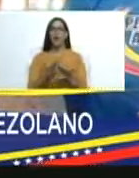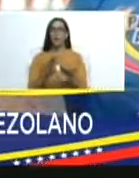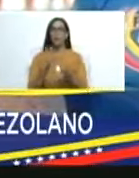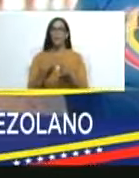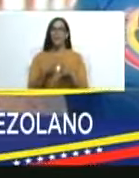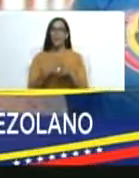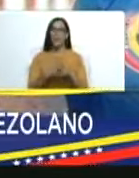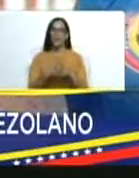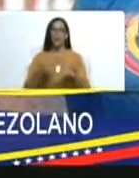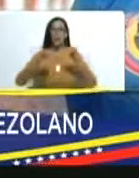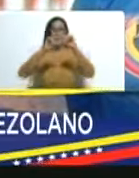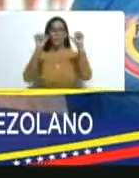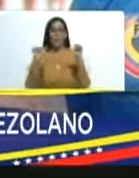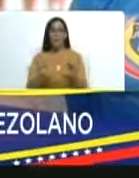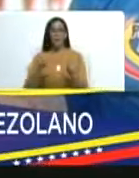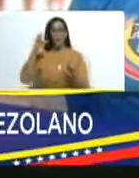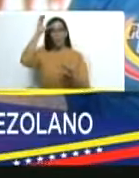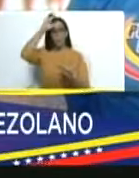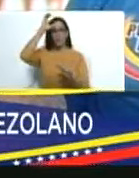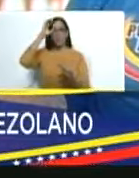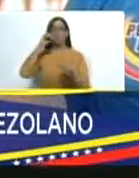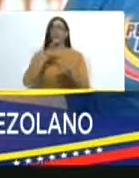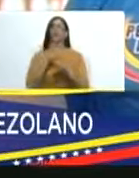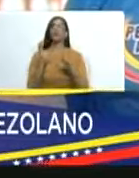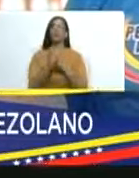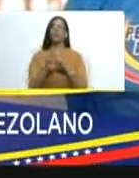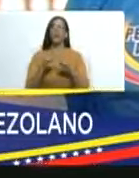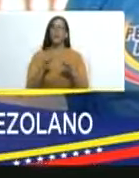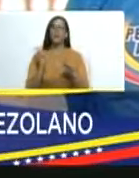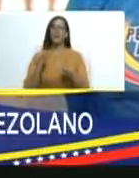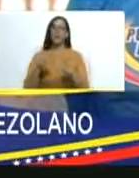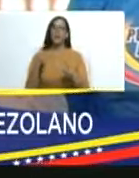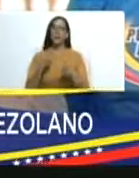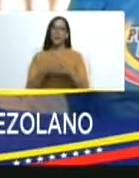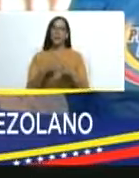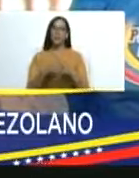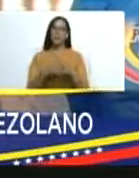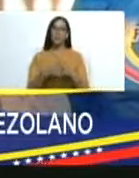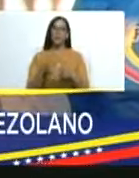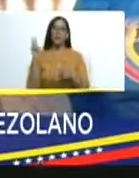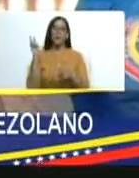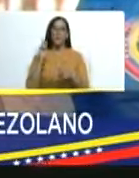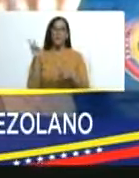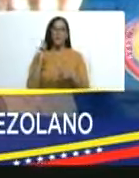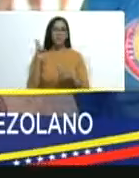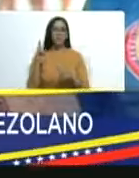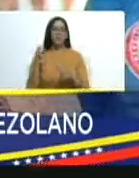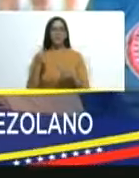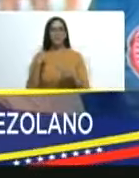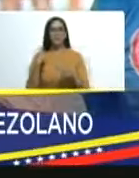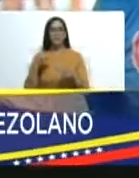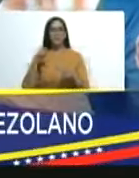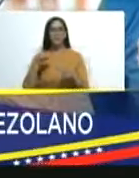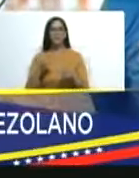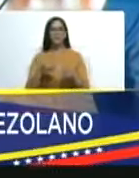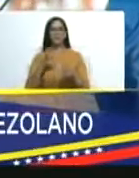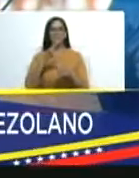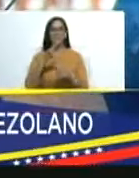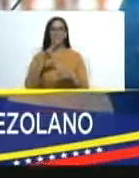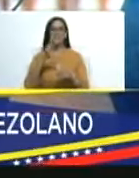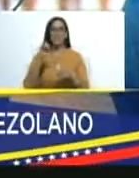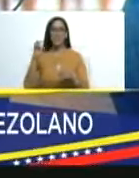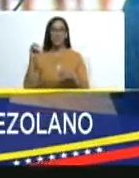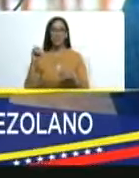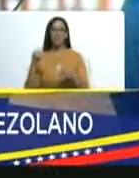arte, es un conocimiento, es cultura, pero también tiene un alto nivel de riesgo. En Venezuela aproximadamente se perciben al año unos 300